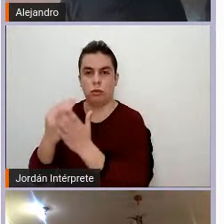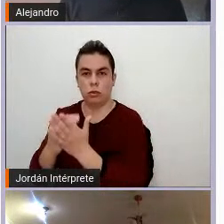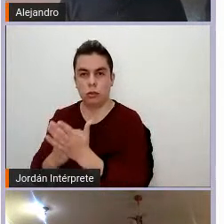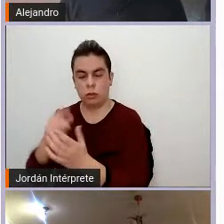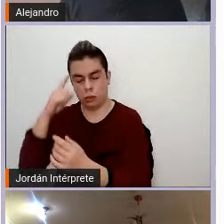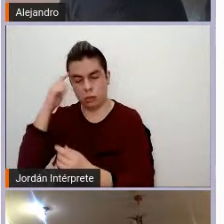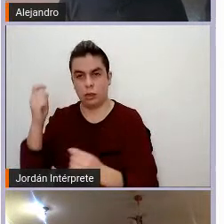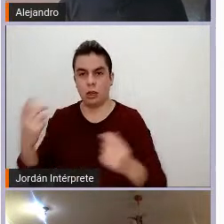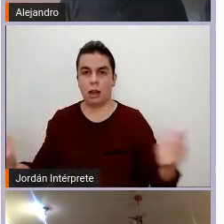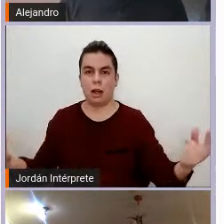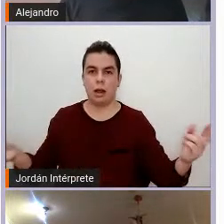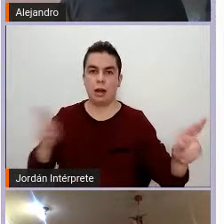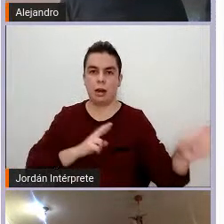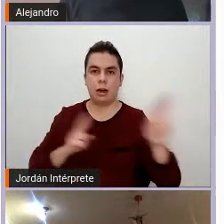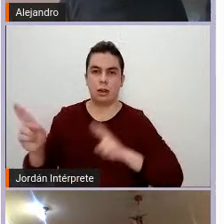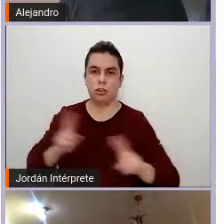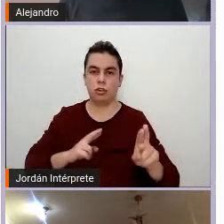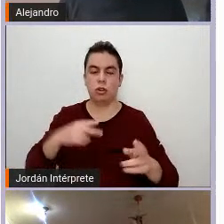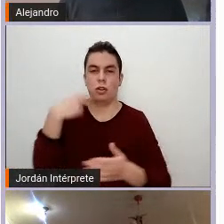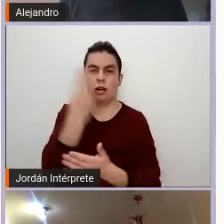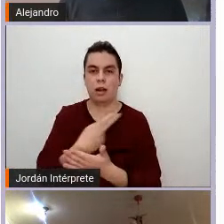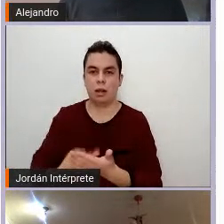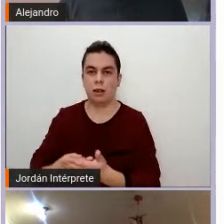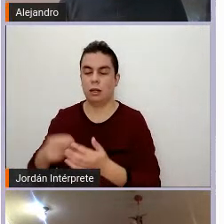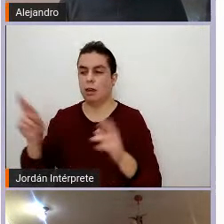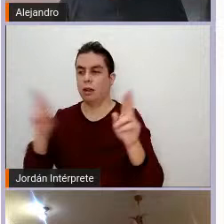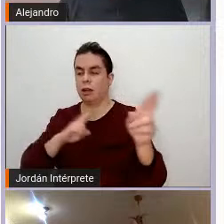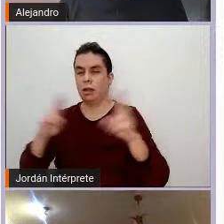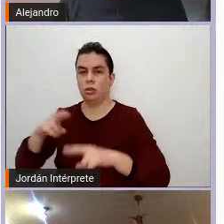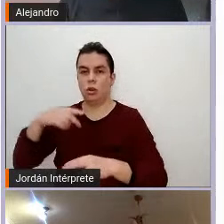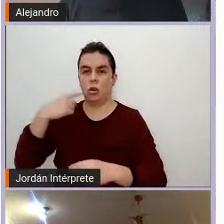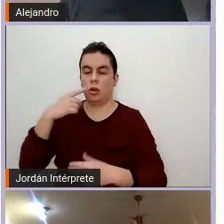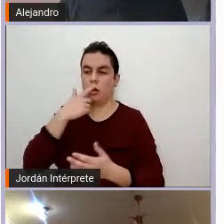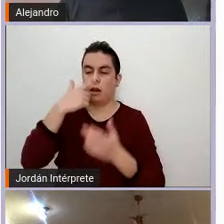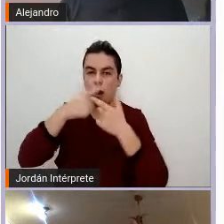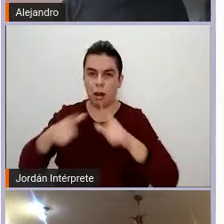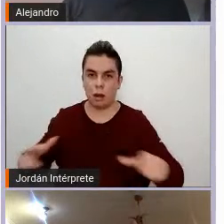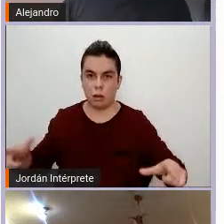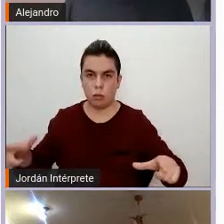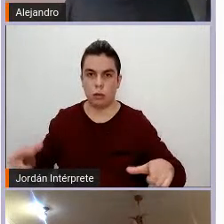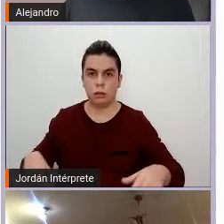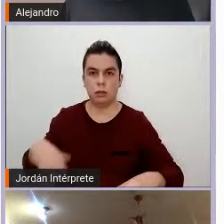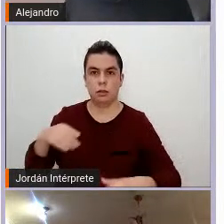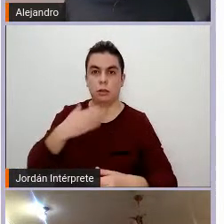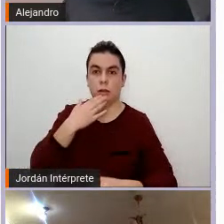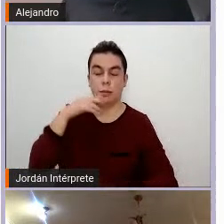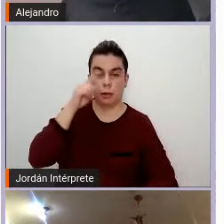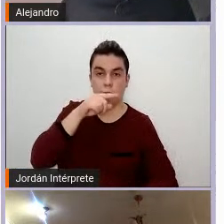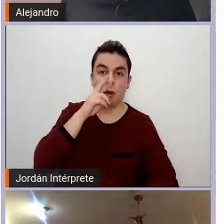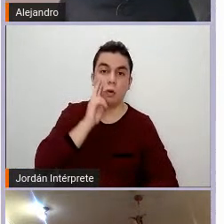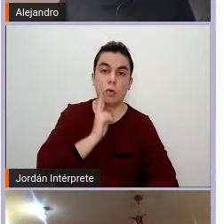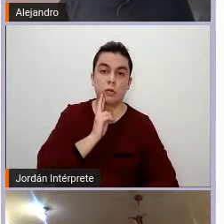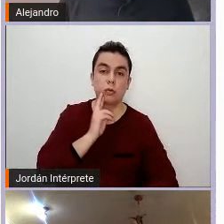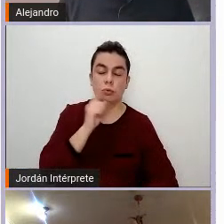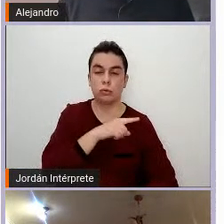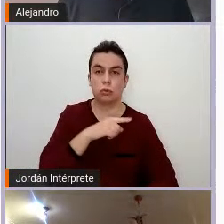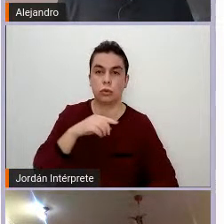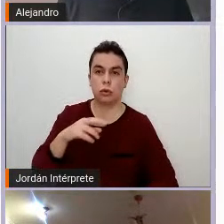lingüística. Este es el caso de la influyente propuesta teórica del lingüista ruso Roman Jakobson